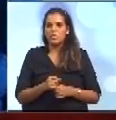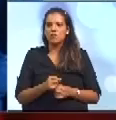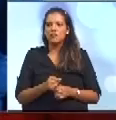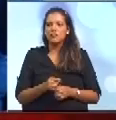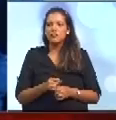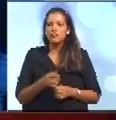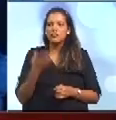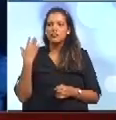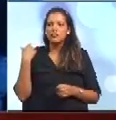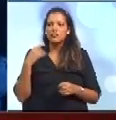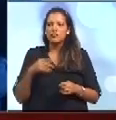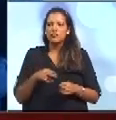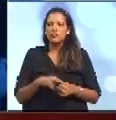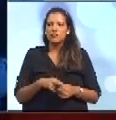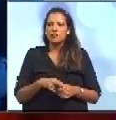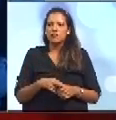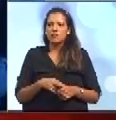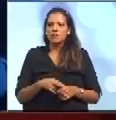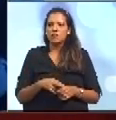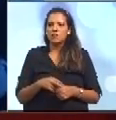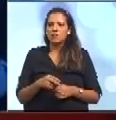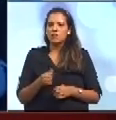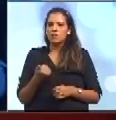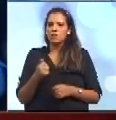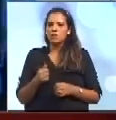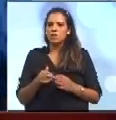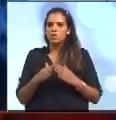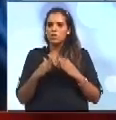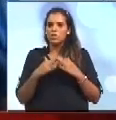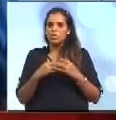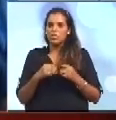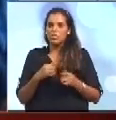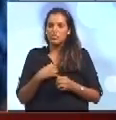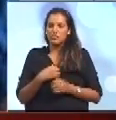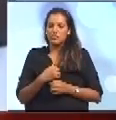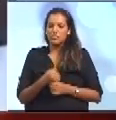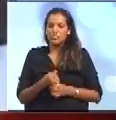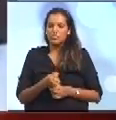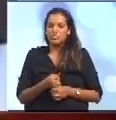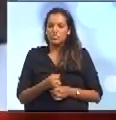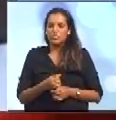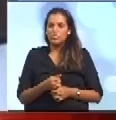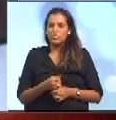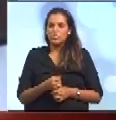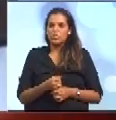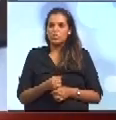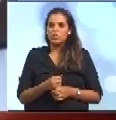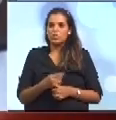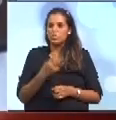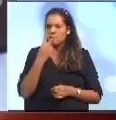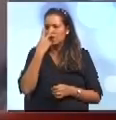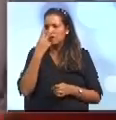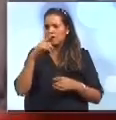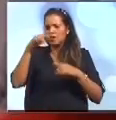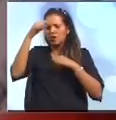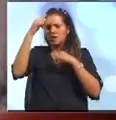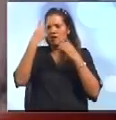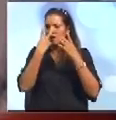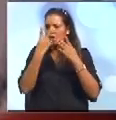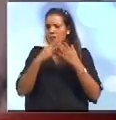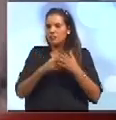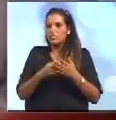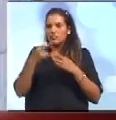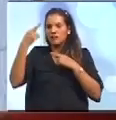En el monte se aprende, oyendo en mi casa, mi abuelo, el papá y mi papá. De repente, entre reconocimientos, méritos,